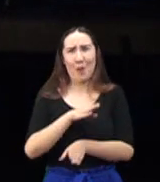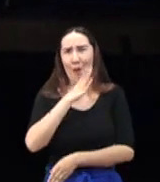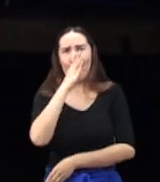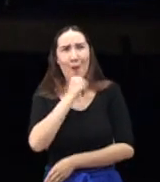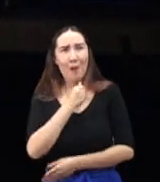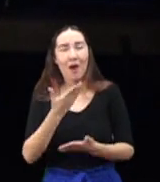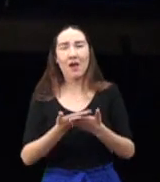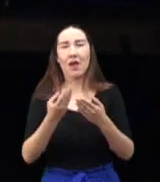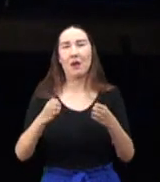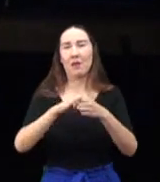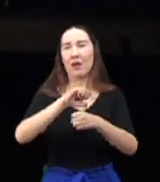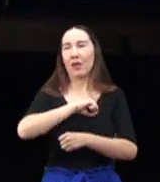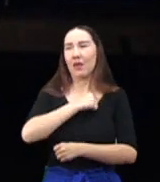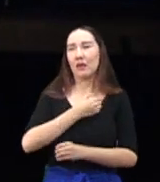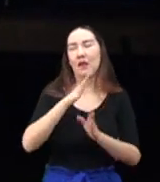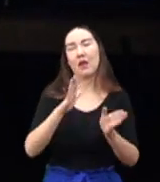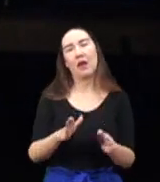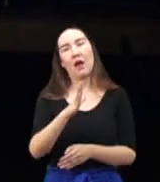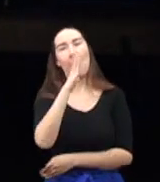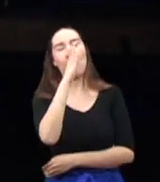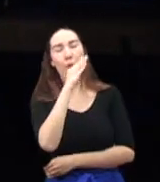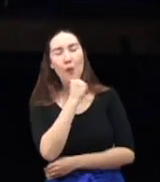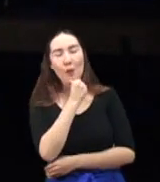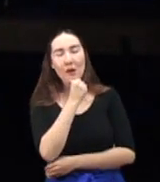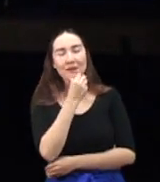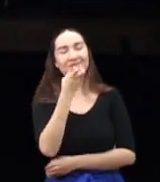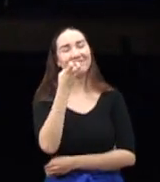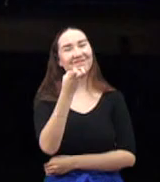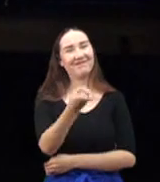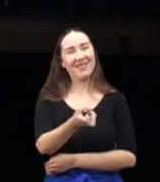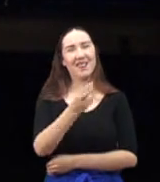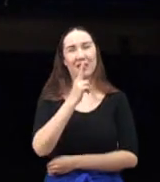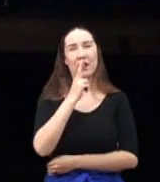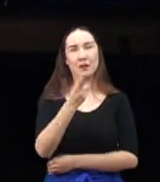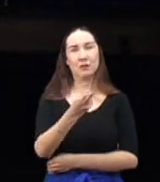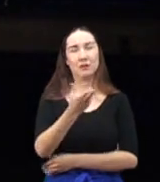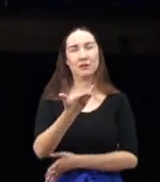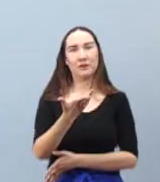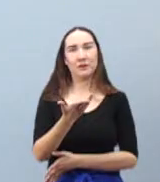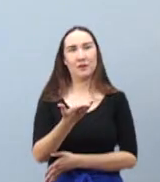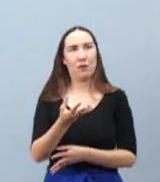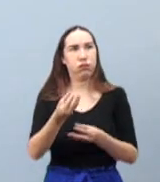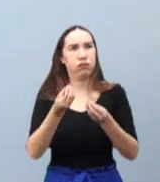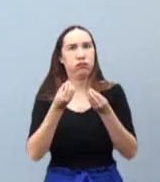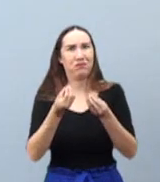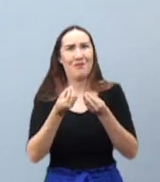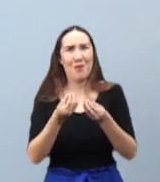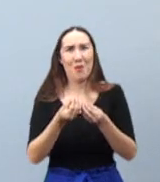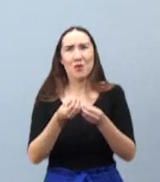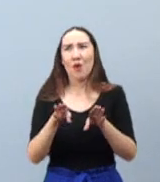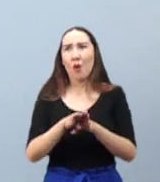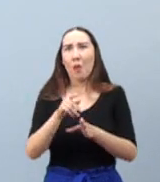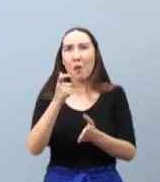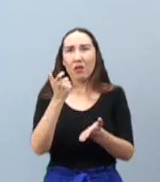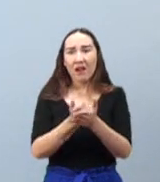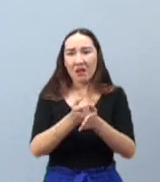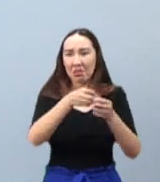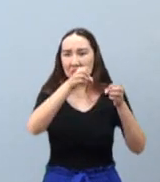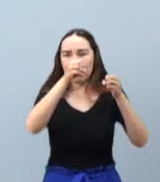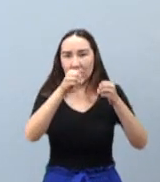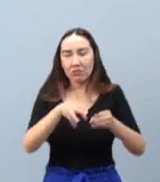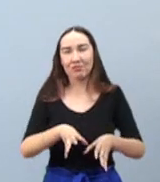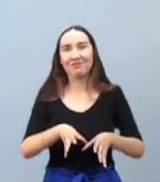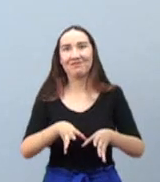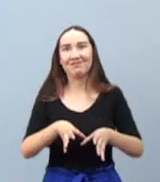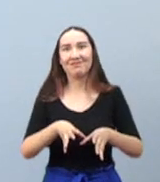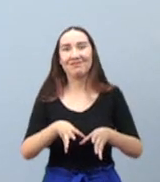no, bueno, ya no se pudo. Y este es el resultado. Entonces, es muchísimo dinero tirado a la basura, aunque todavía en esta semana dijeron